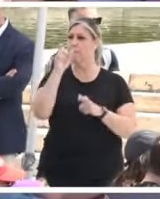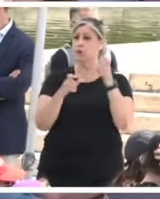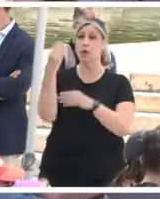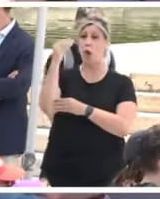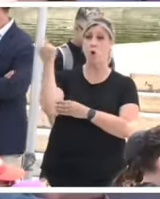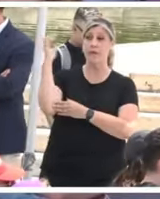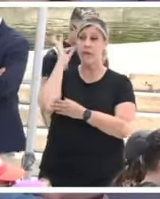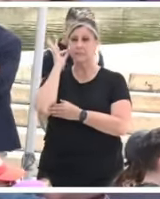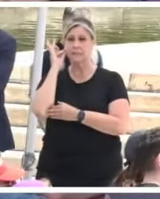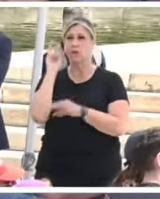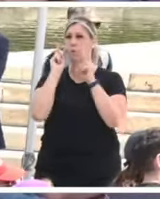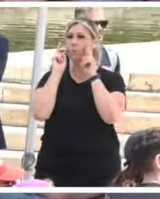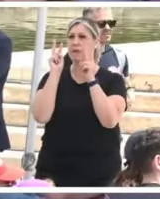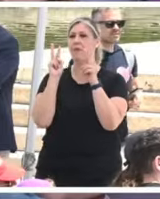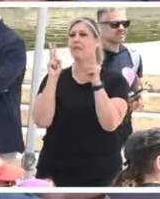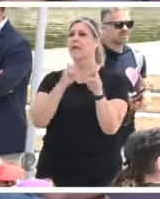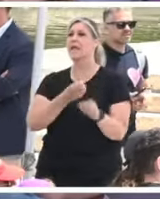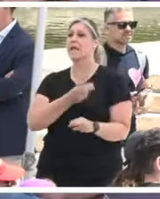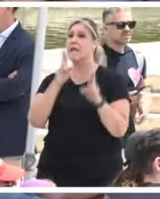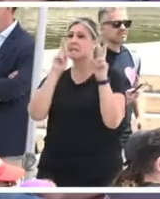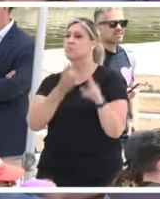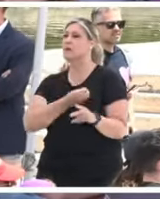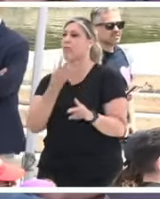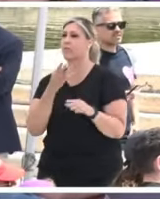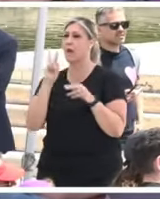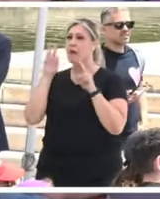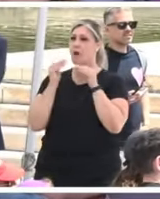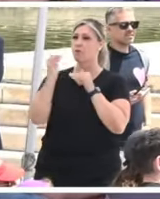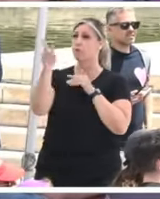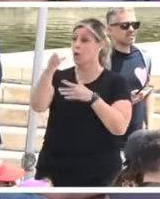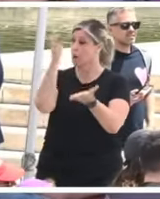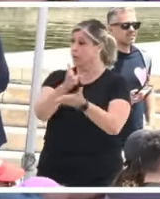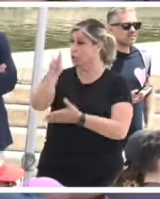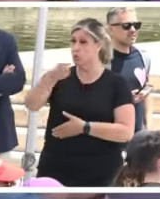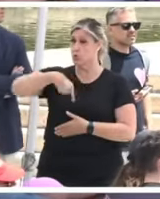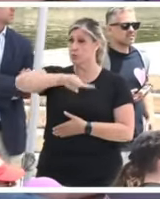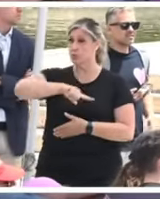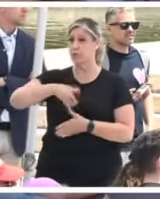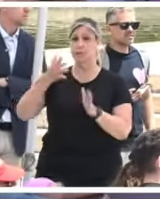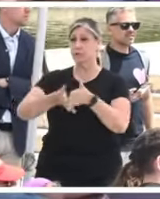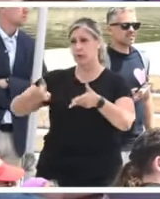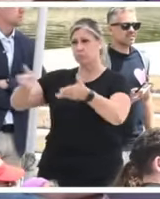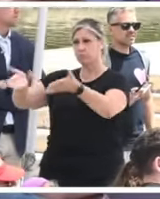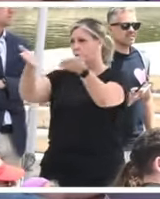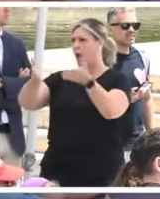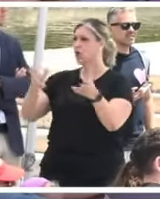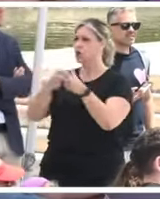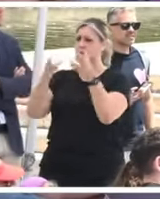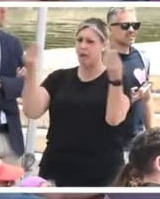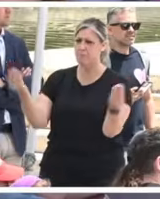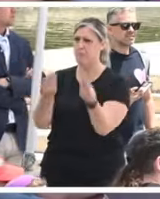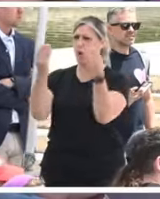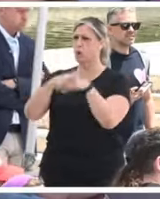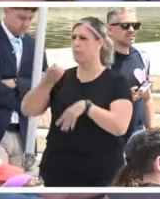esos jóvenes con mirada de esperanza, con mirada de futuro. Y ese es nuestro reto. Nuestro reto es dejarle una mejor sociedad